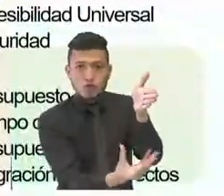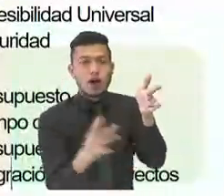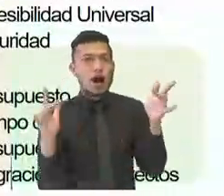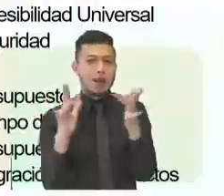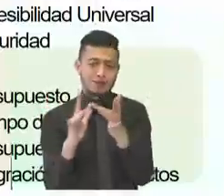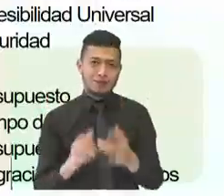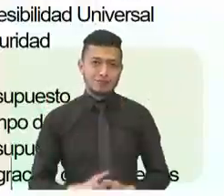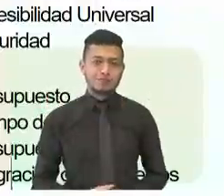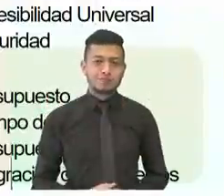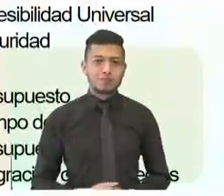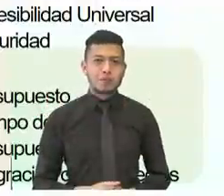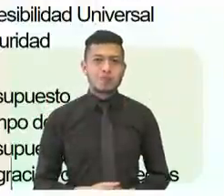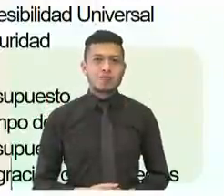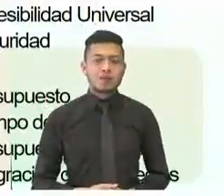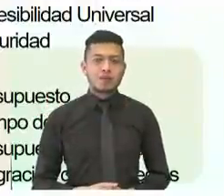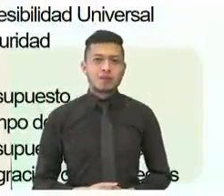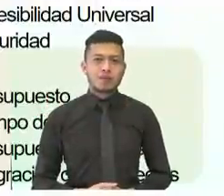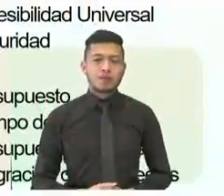Entonces,